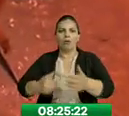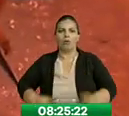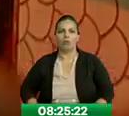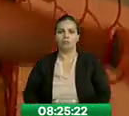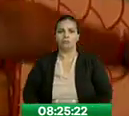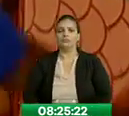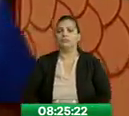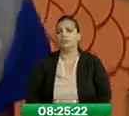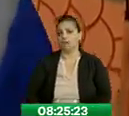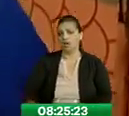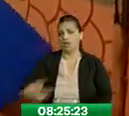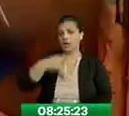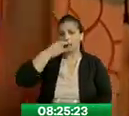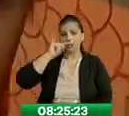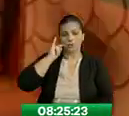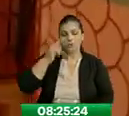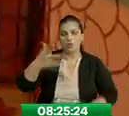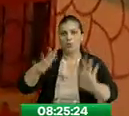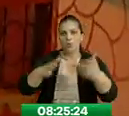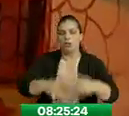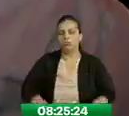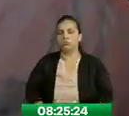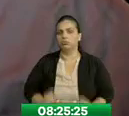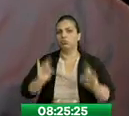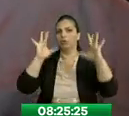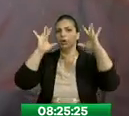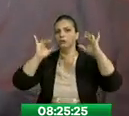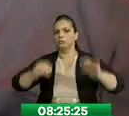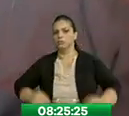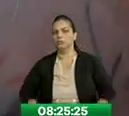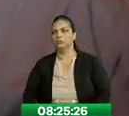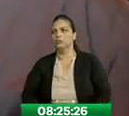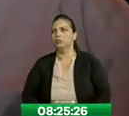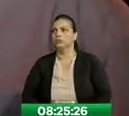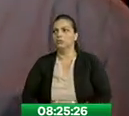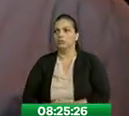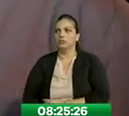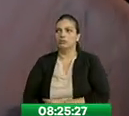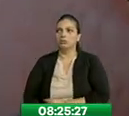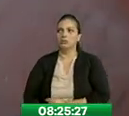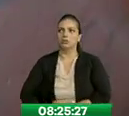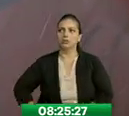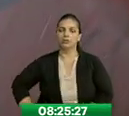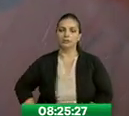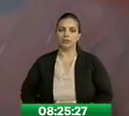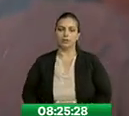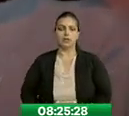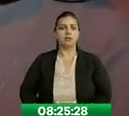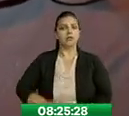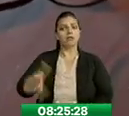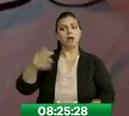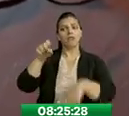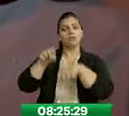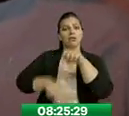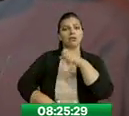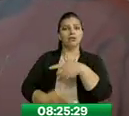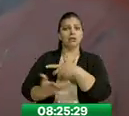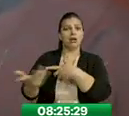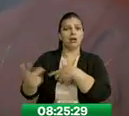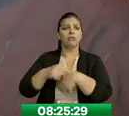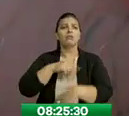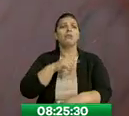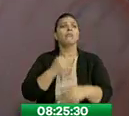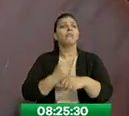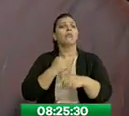muerto a los bebés, ¿qué hubiera sido más peor? No quiere quedar en arreglo en eso porque se le está pidiendo un presupuesto de los trabajos que se va a hacer